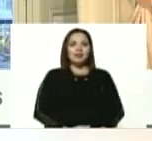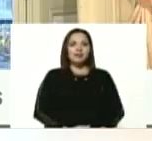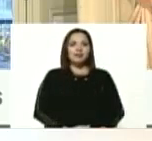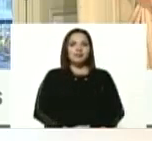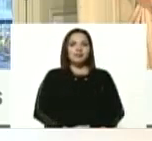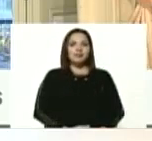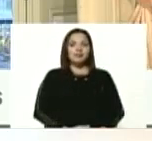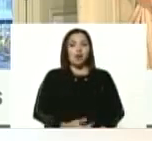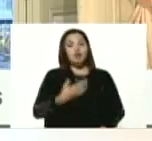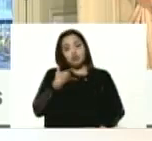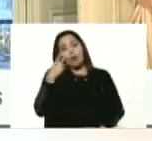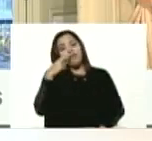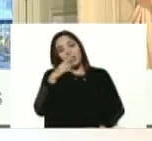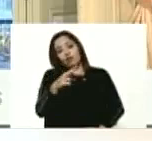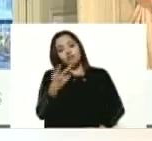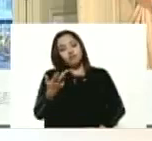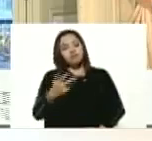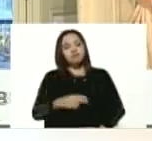Yo lo veo.